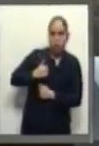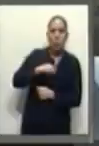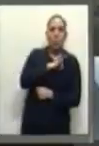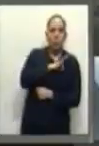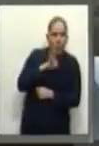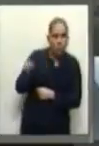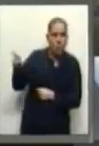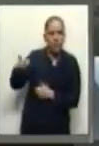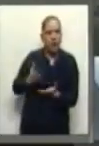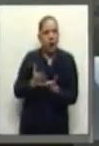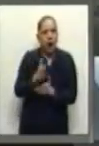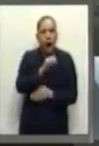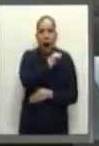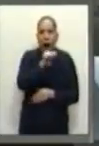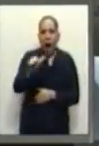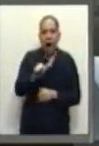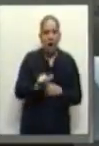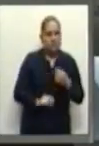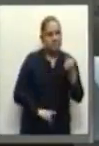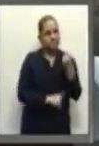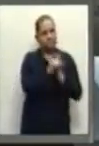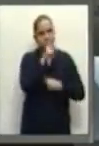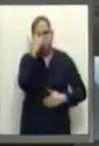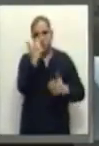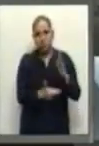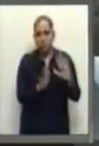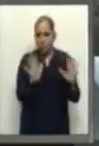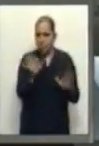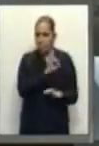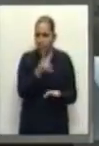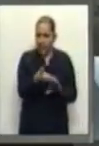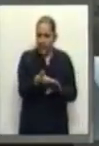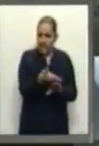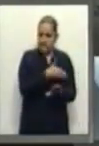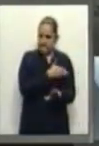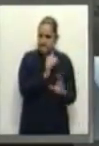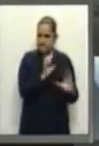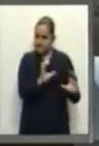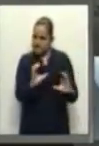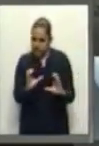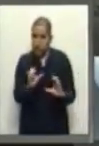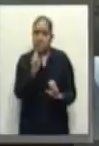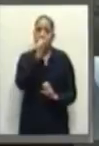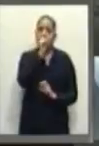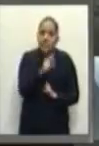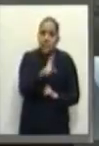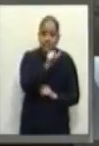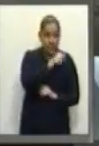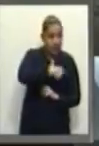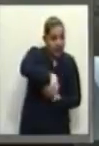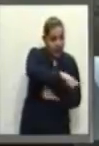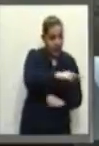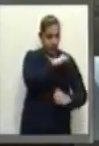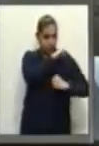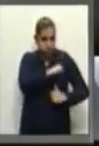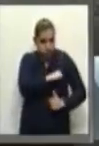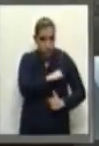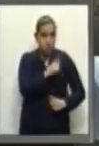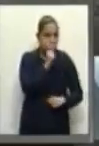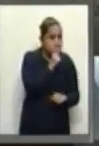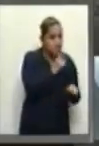prevención y en todo caso de ejecución de órdenes de aprensión acompañando a la autoridad civil solo